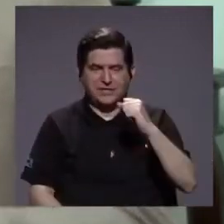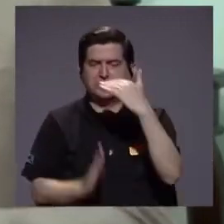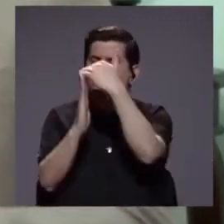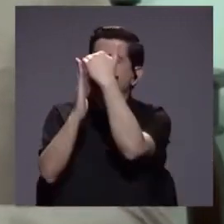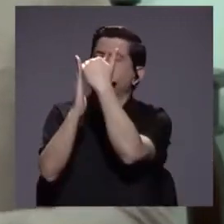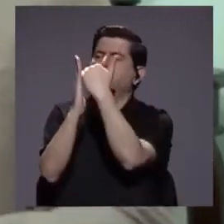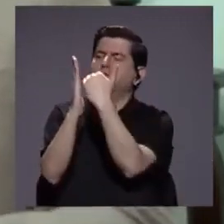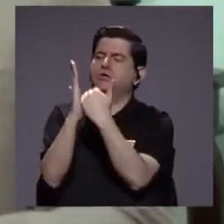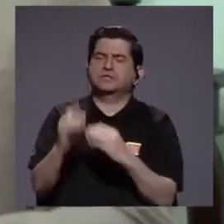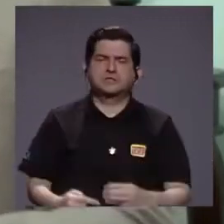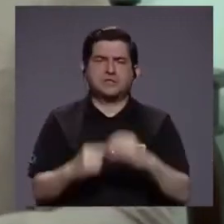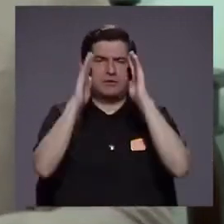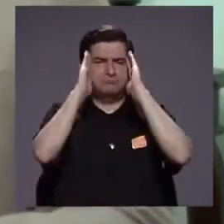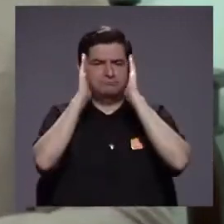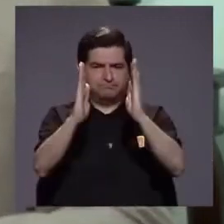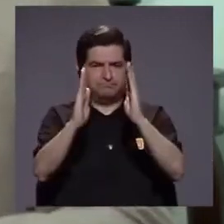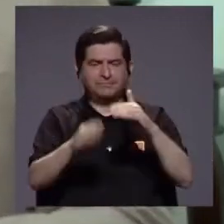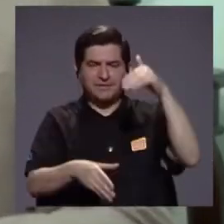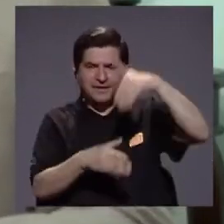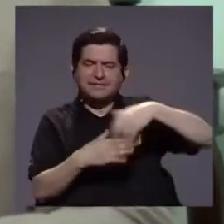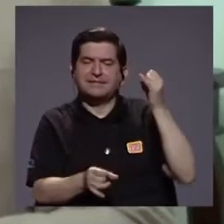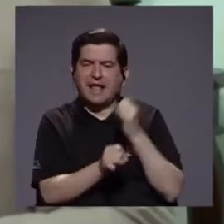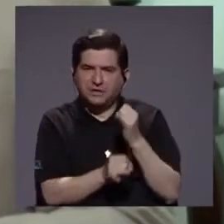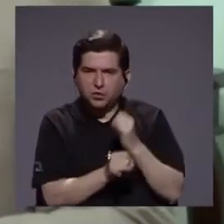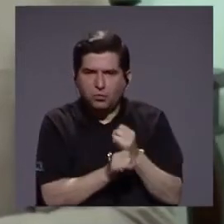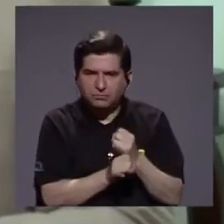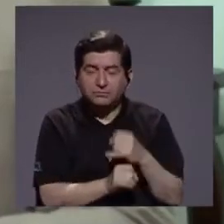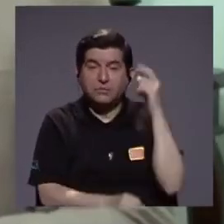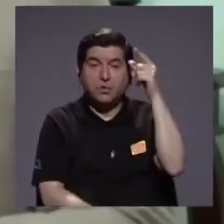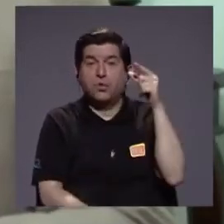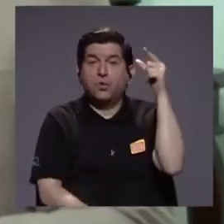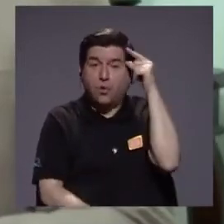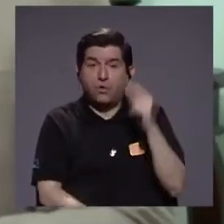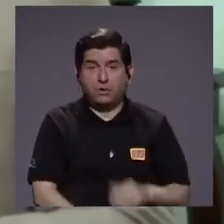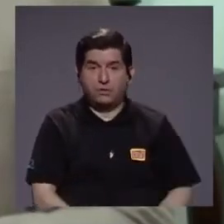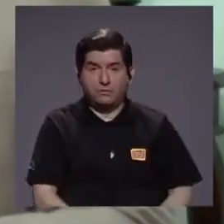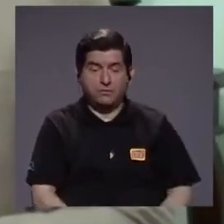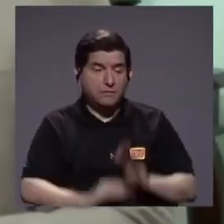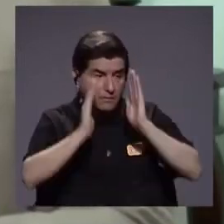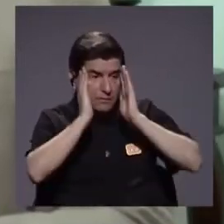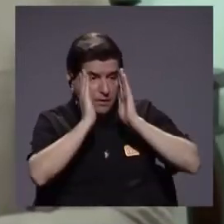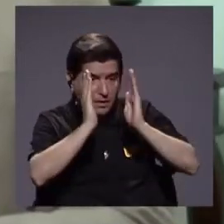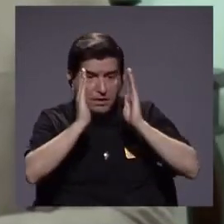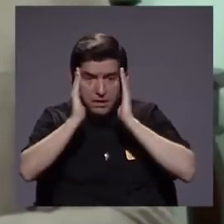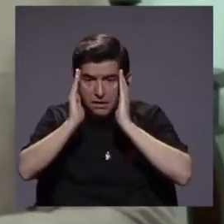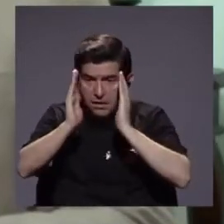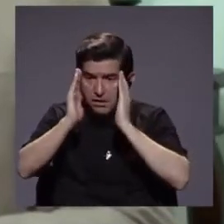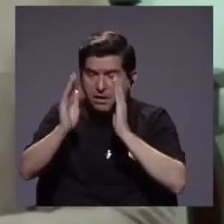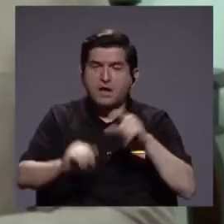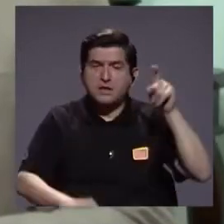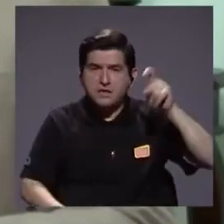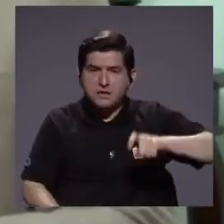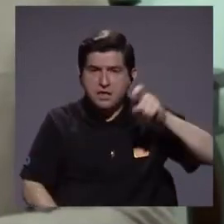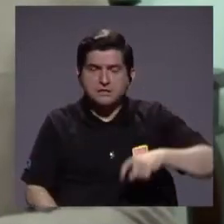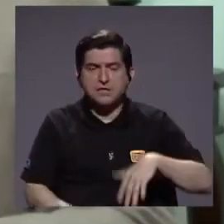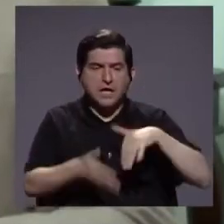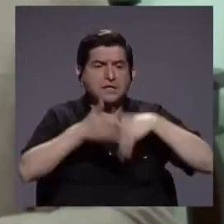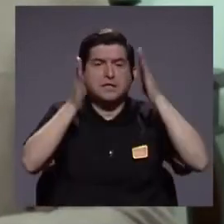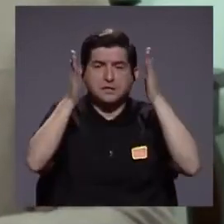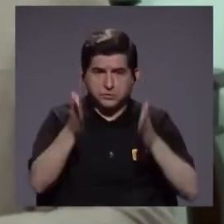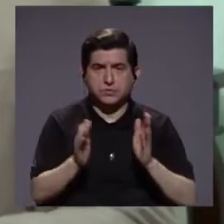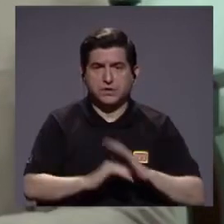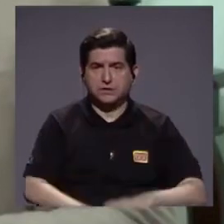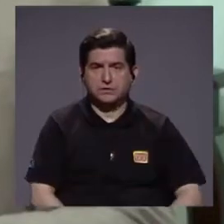lista de prioridades en la institución. Obviamente atendiendo cuáles son las necesidades